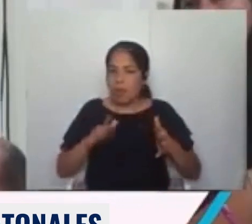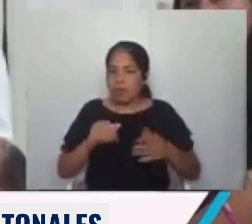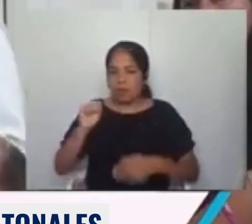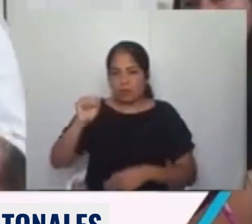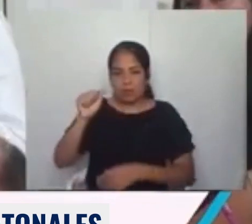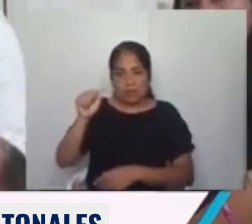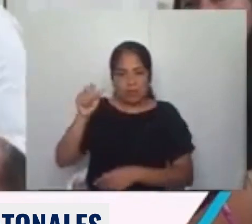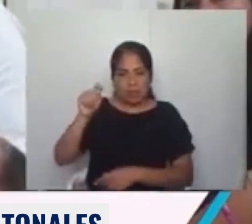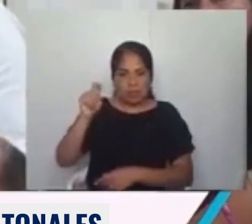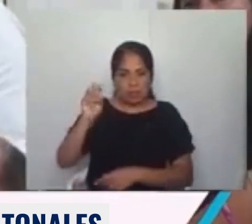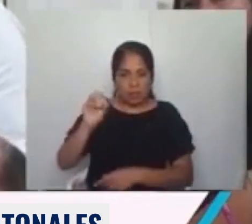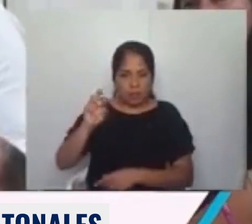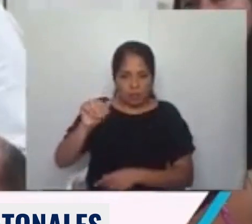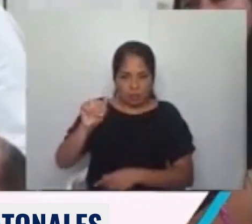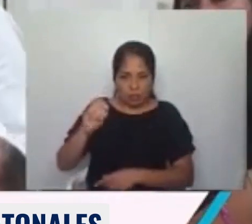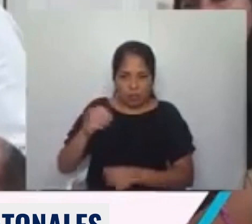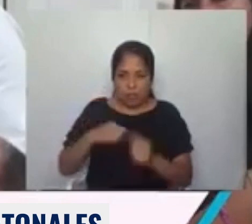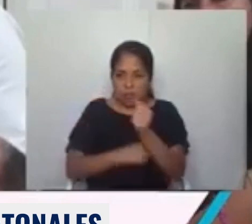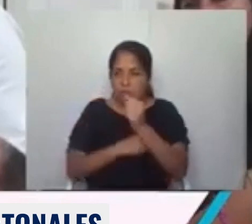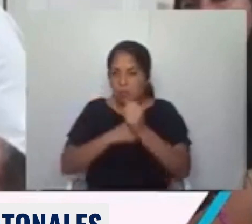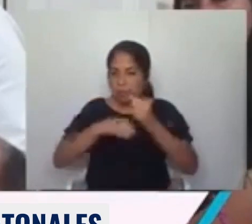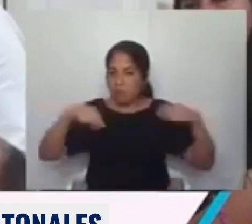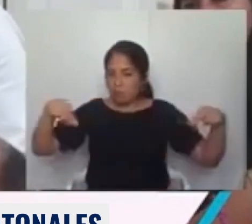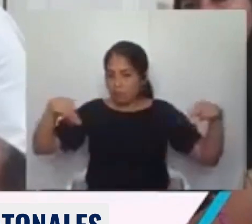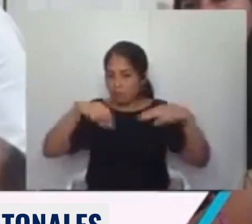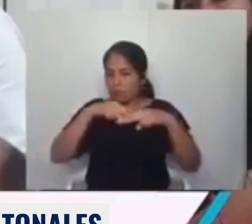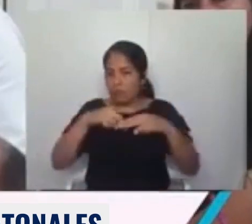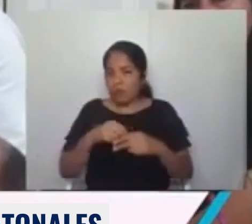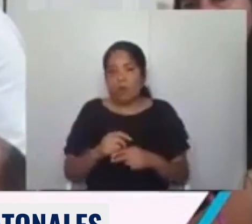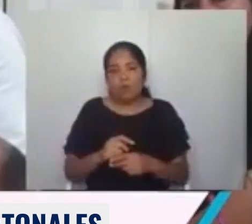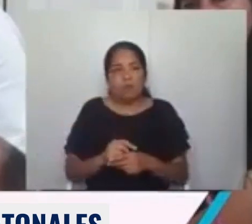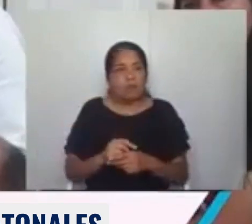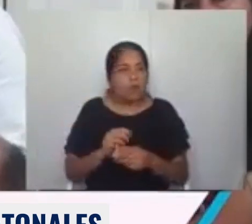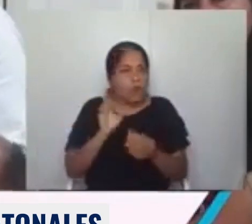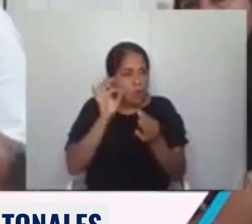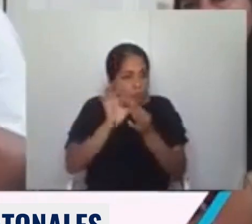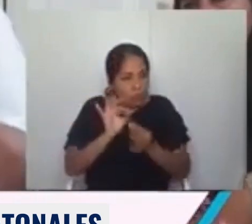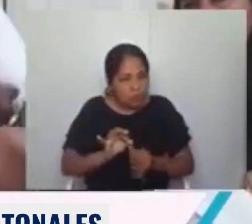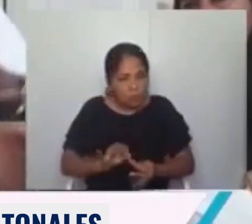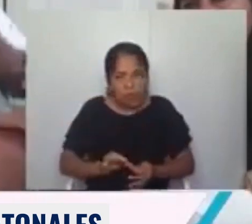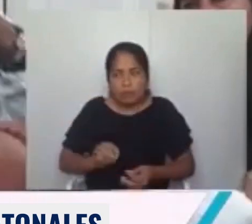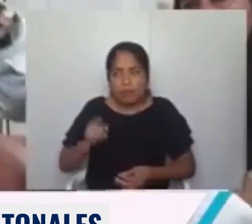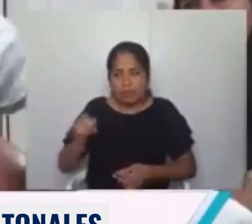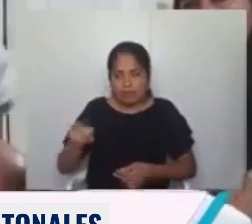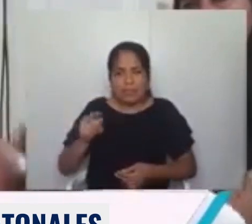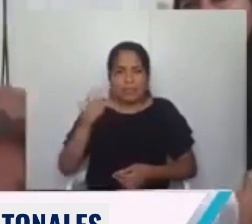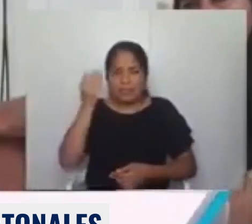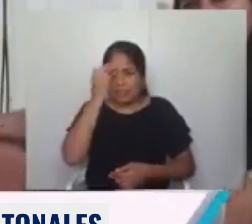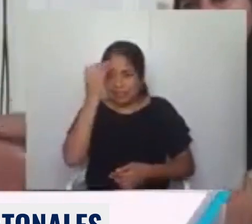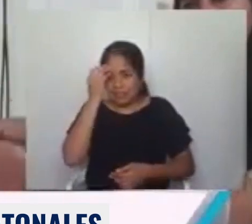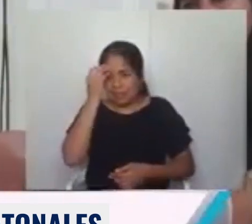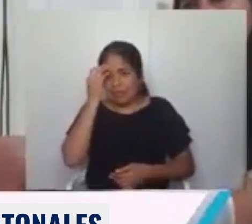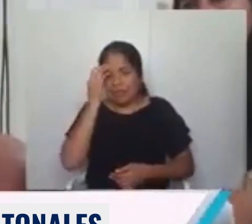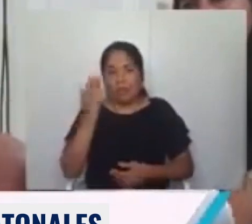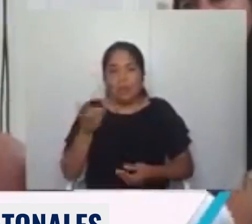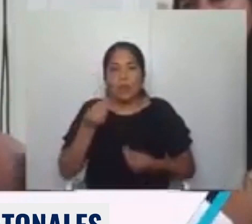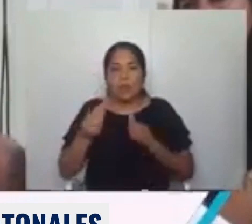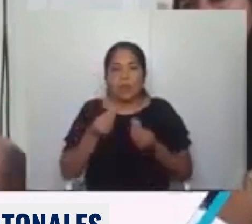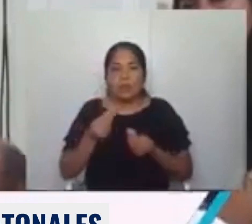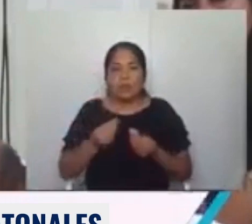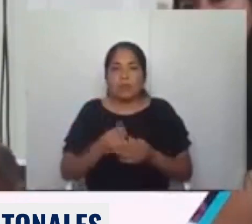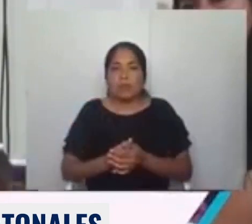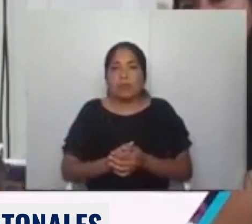puentes peatonales específicamente, y Rutas de Lima lo sabe. ¿Por qué? Porque en esta parte, en la separadora de la Panamericana Norte, han